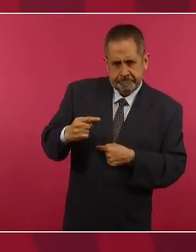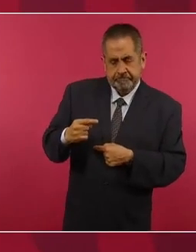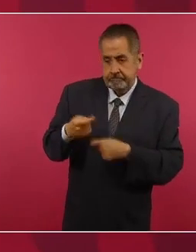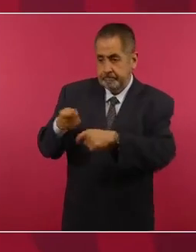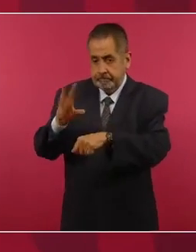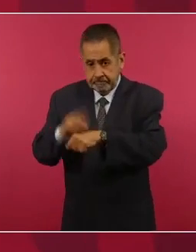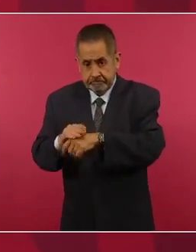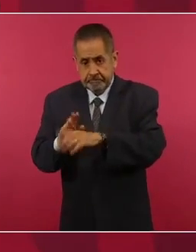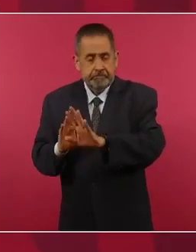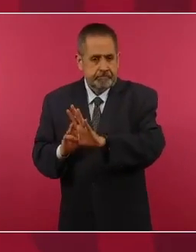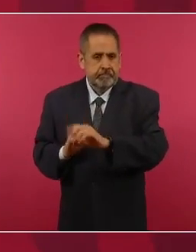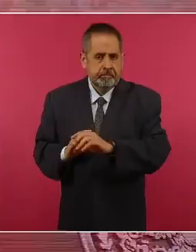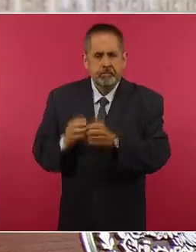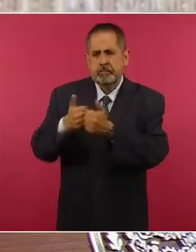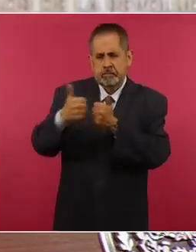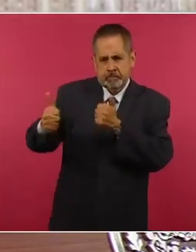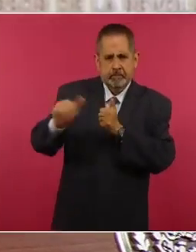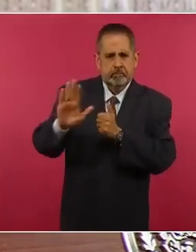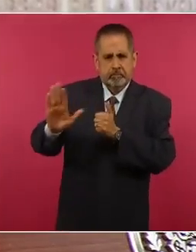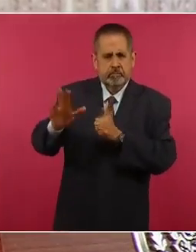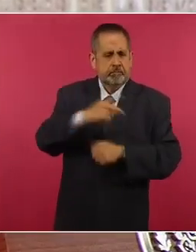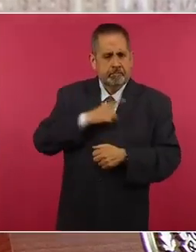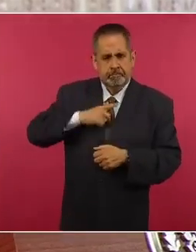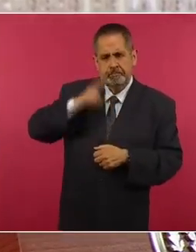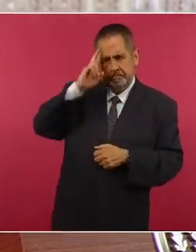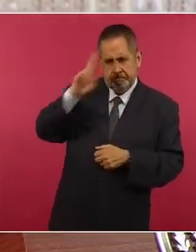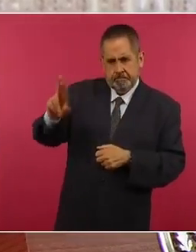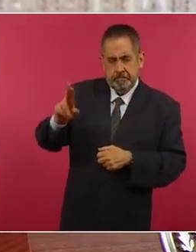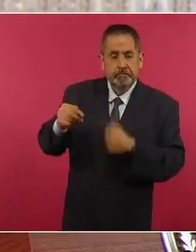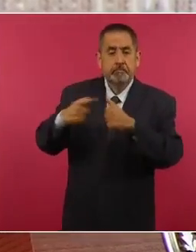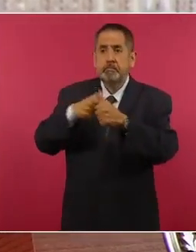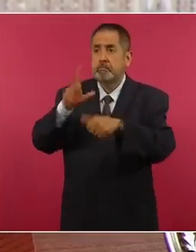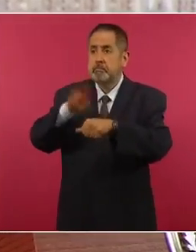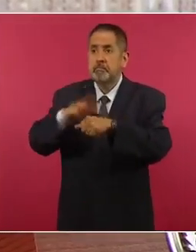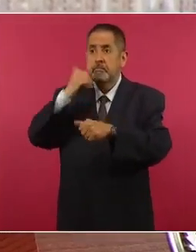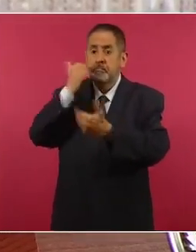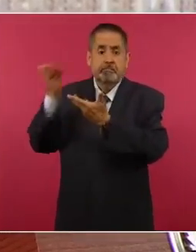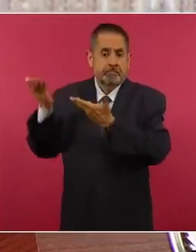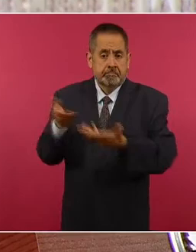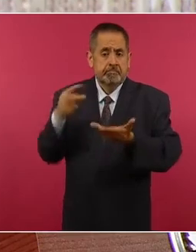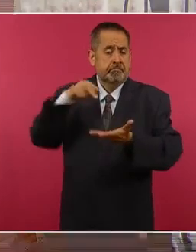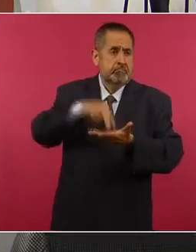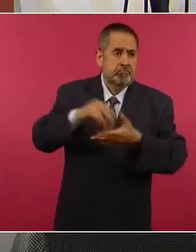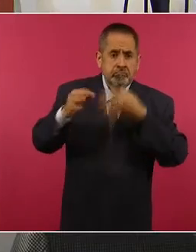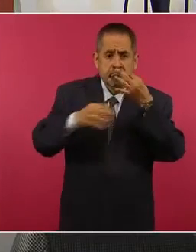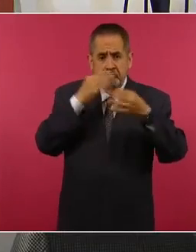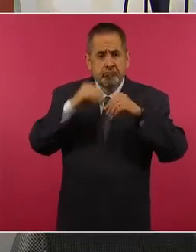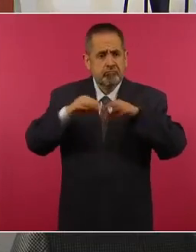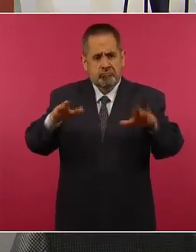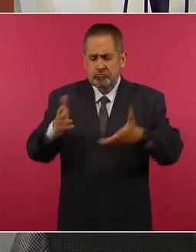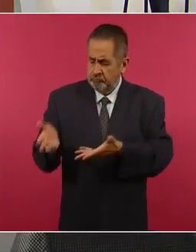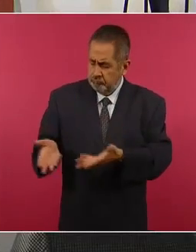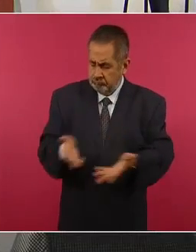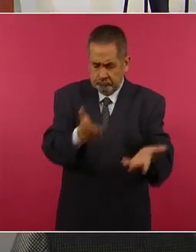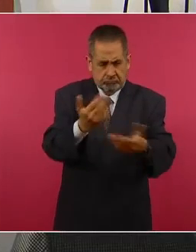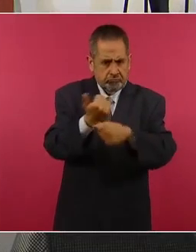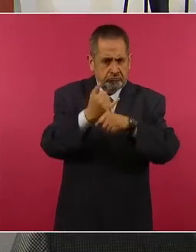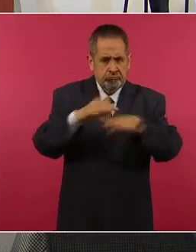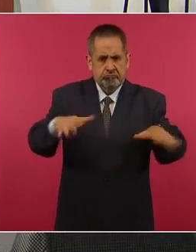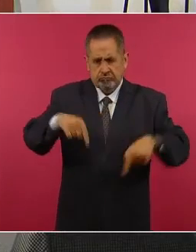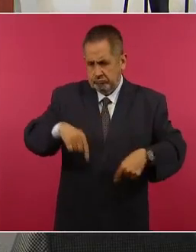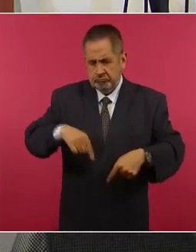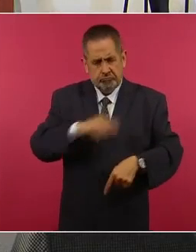es una institución autónoma que nosotros debemos de respetar, pero si ellos quieren venir a informar, aquí está este